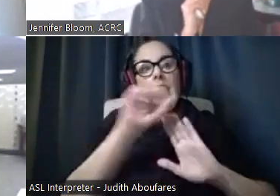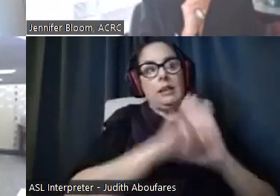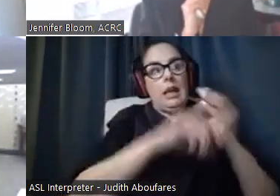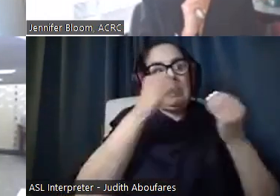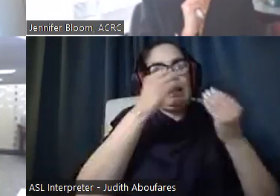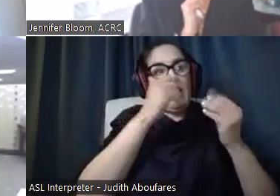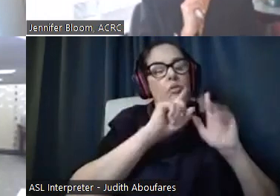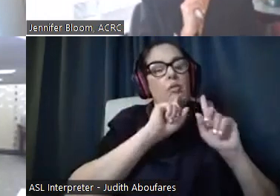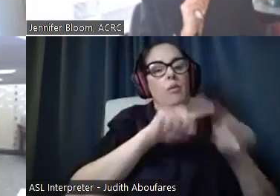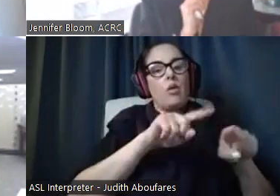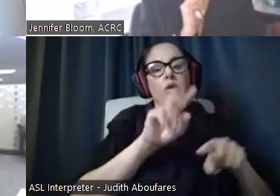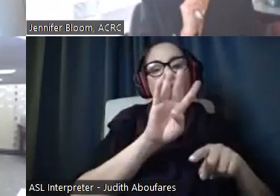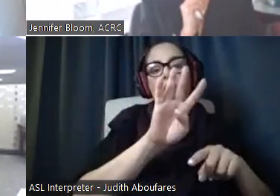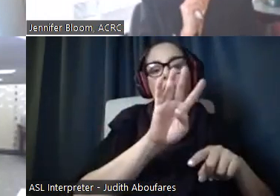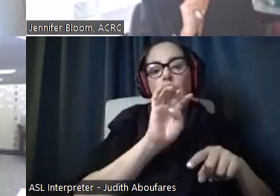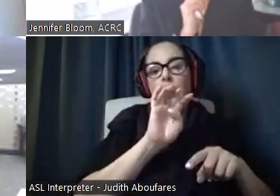para lo que